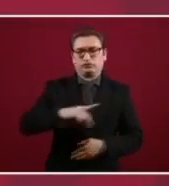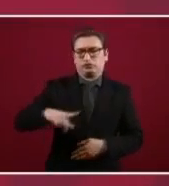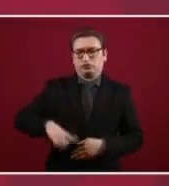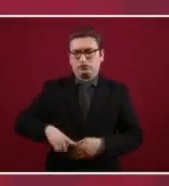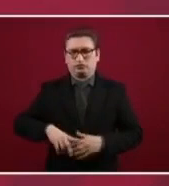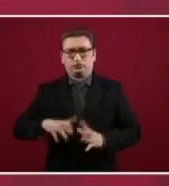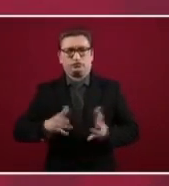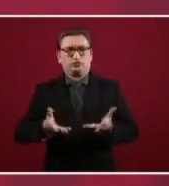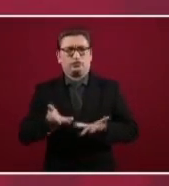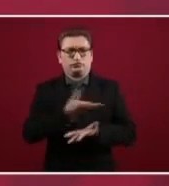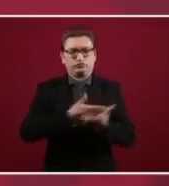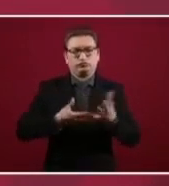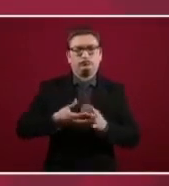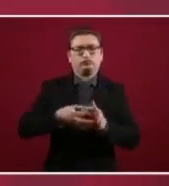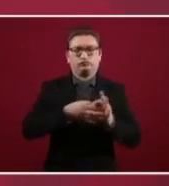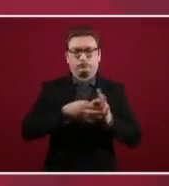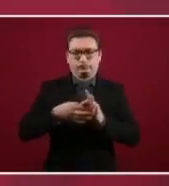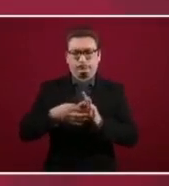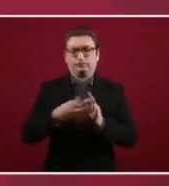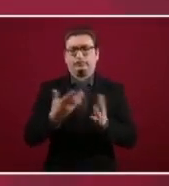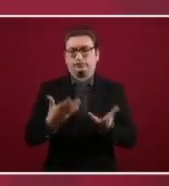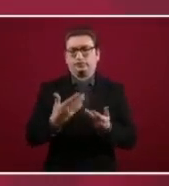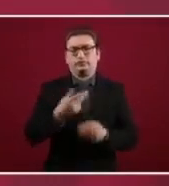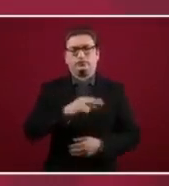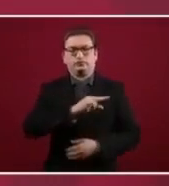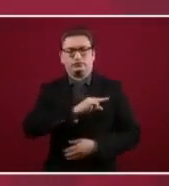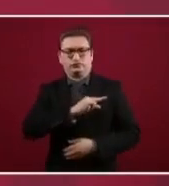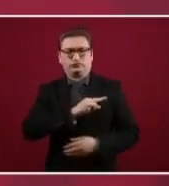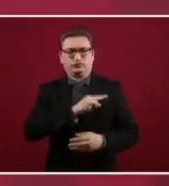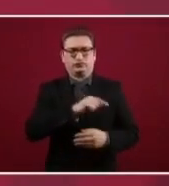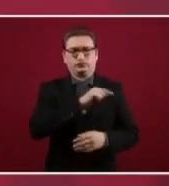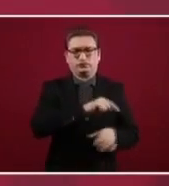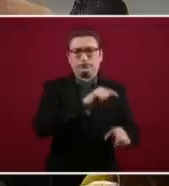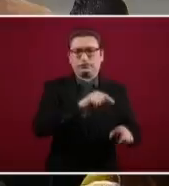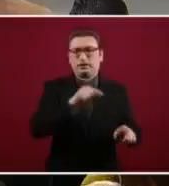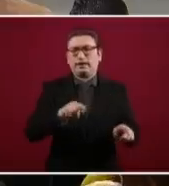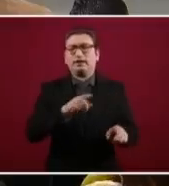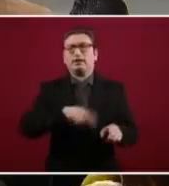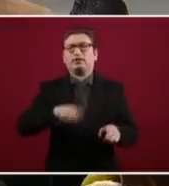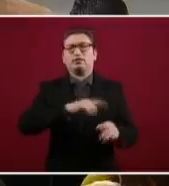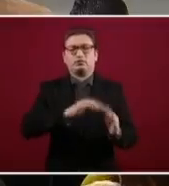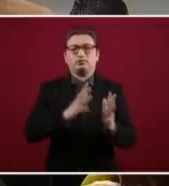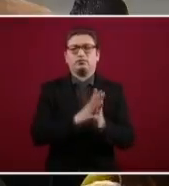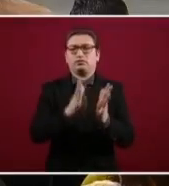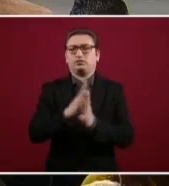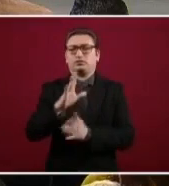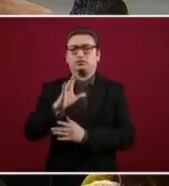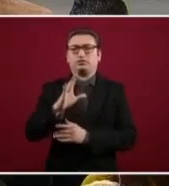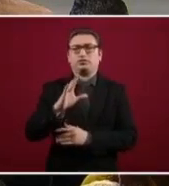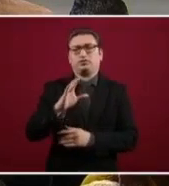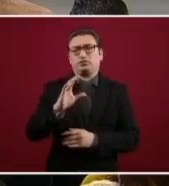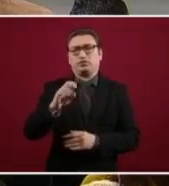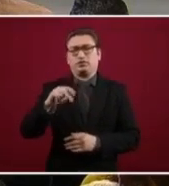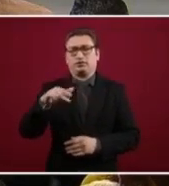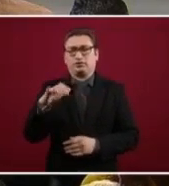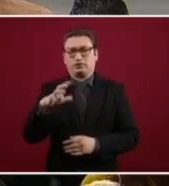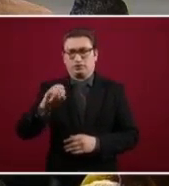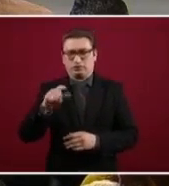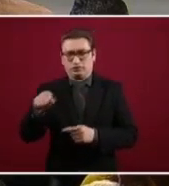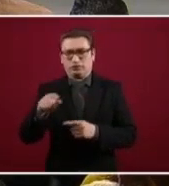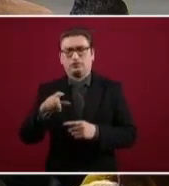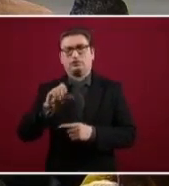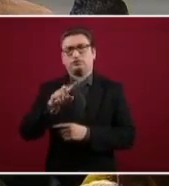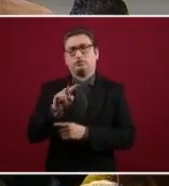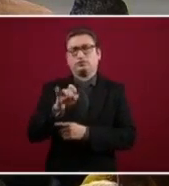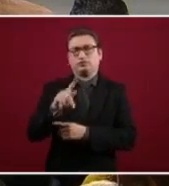del sector privado participa concanaco servytur una